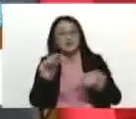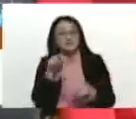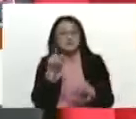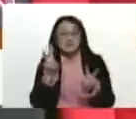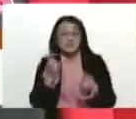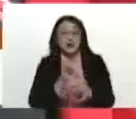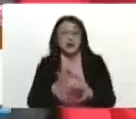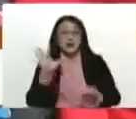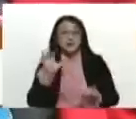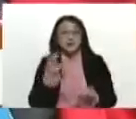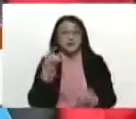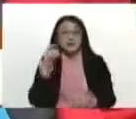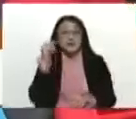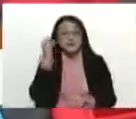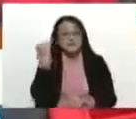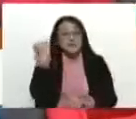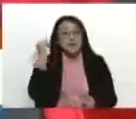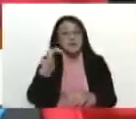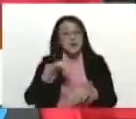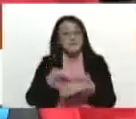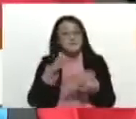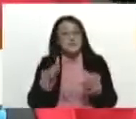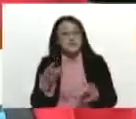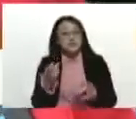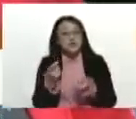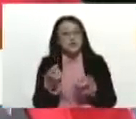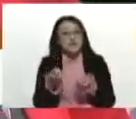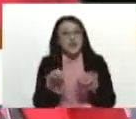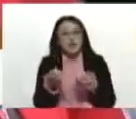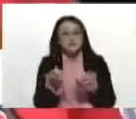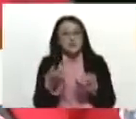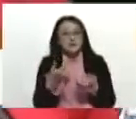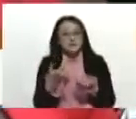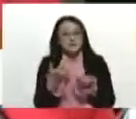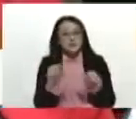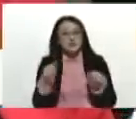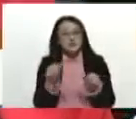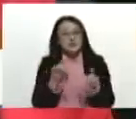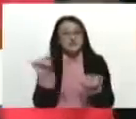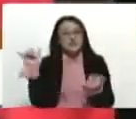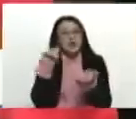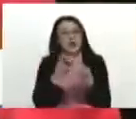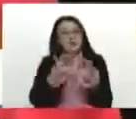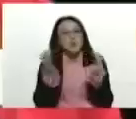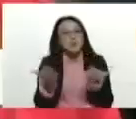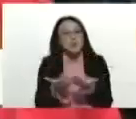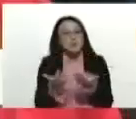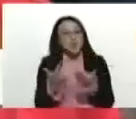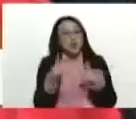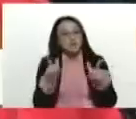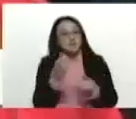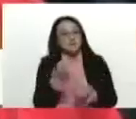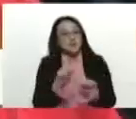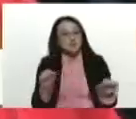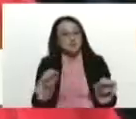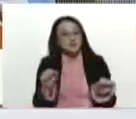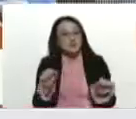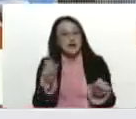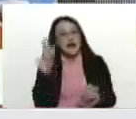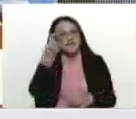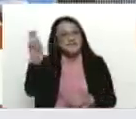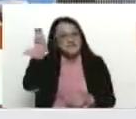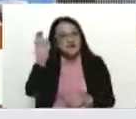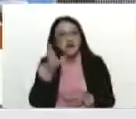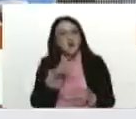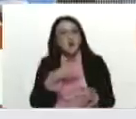se imagina un ministro de finanzas que no pueda viajar por el mundo libremente un canciller que no pueda visitar Europa son cosas que tienen impacto